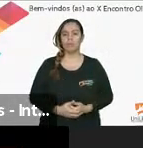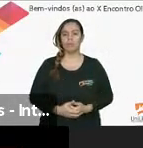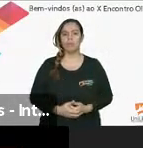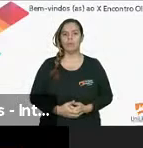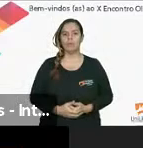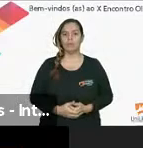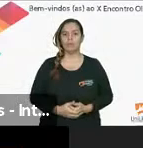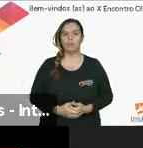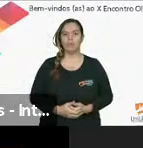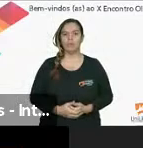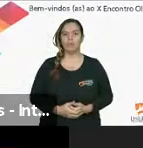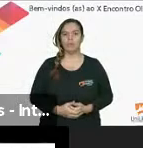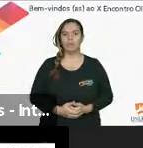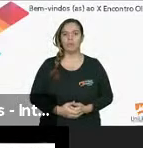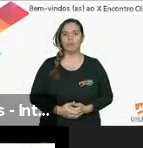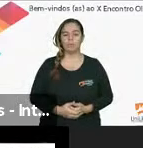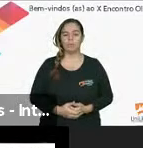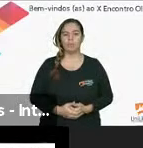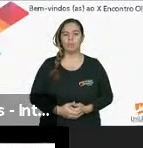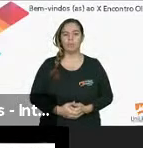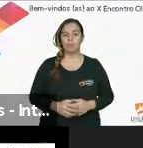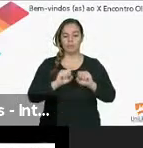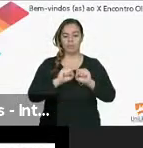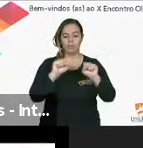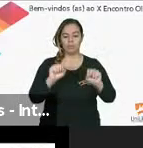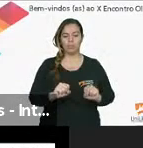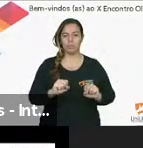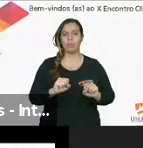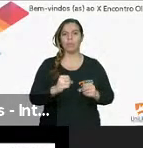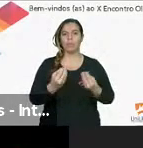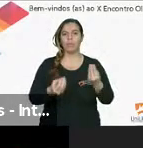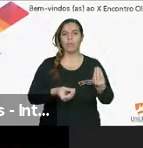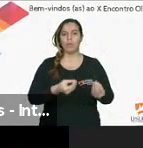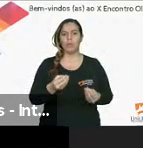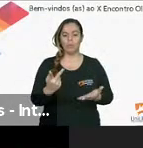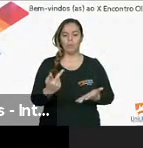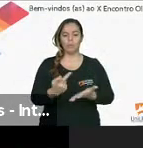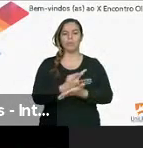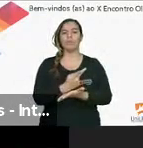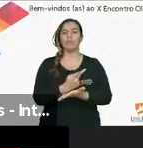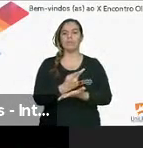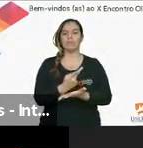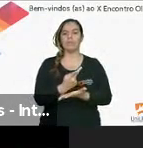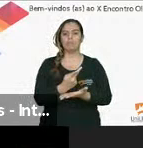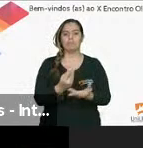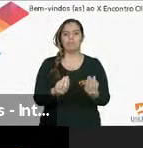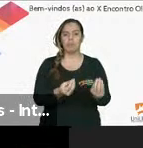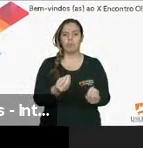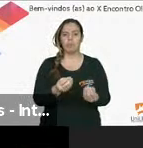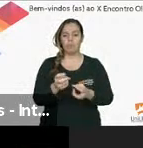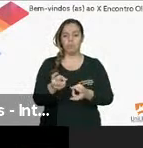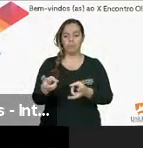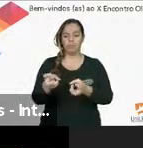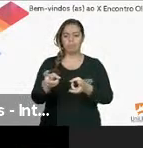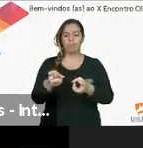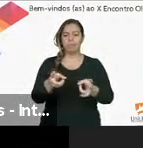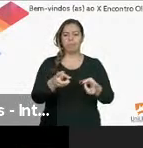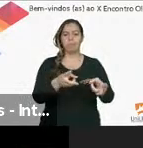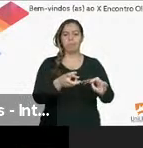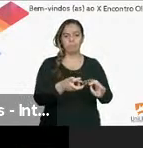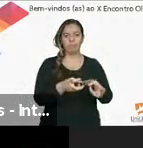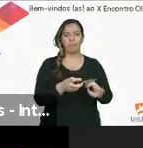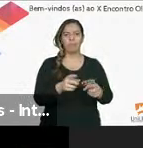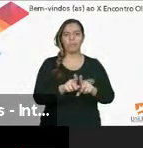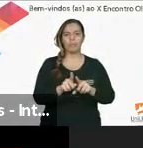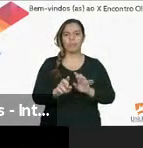¿cómo podría ocurrir esto en un sistema de esta naturaleza? Bueno, no puede ocurrir. No puede haber captación de lo externo y